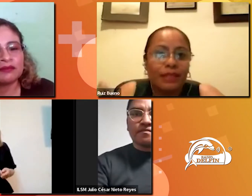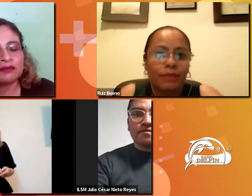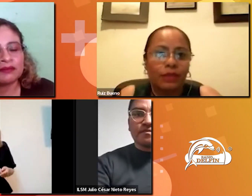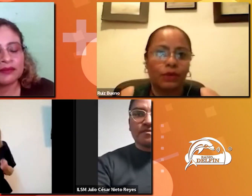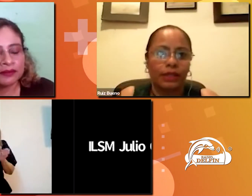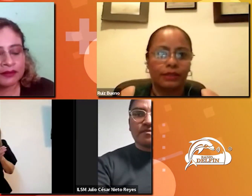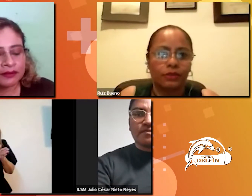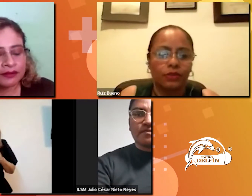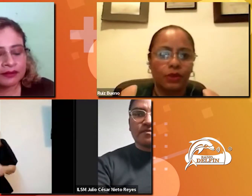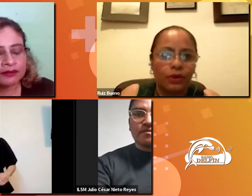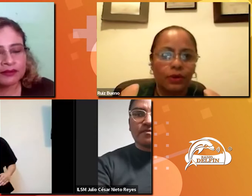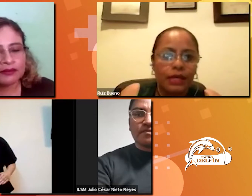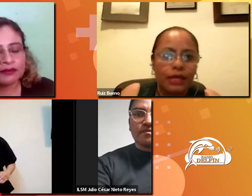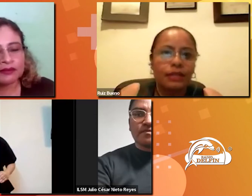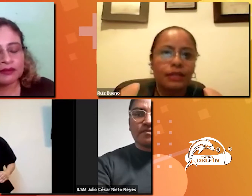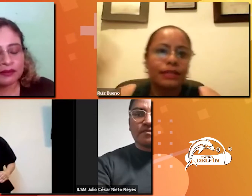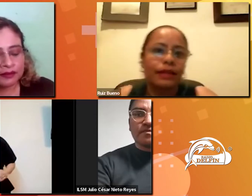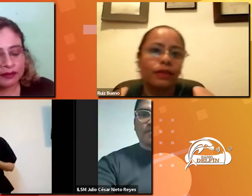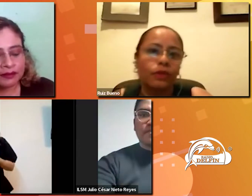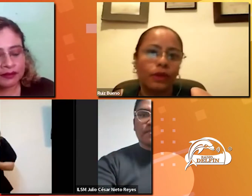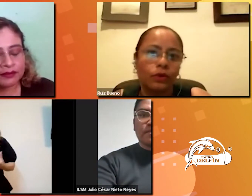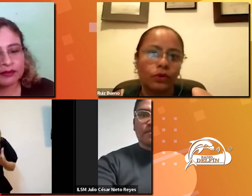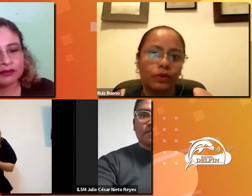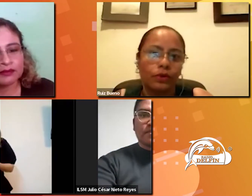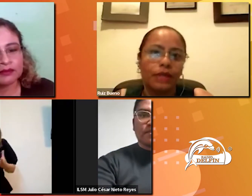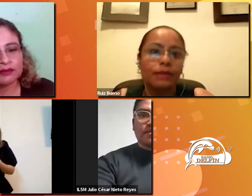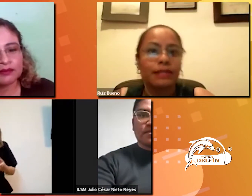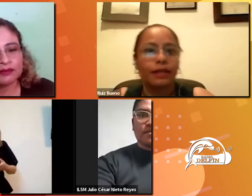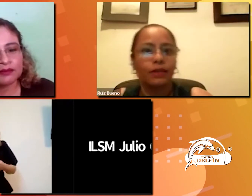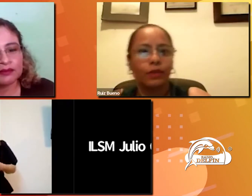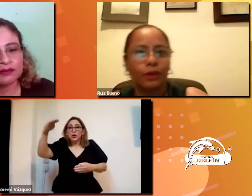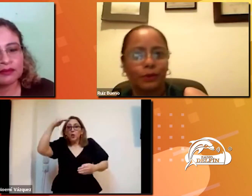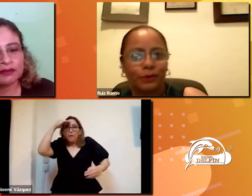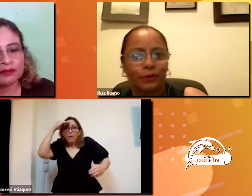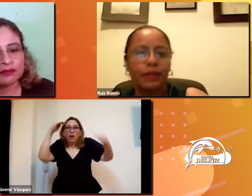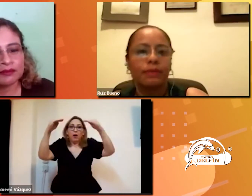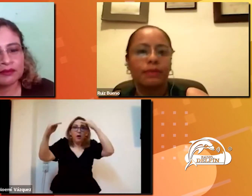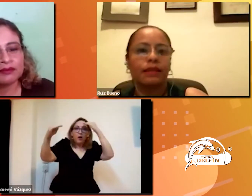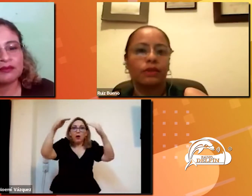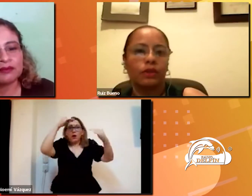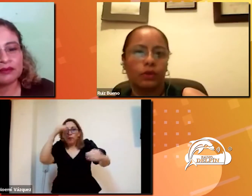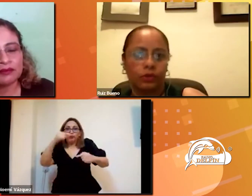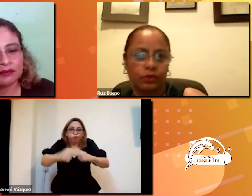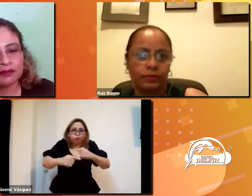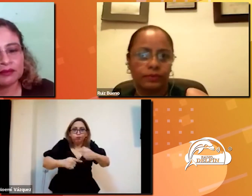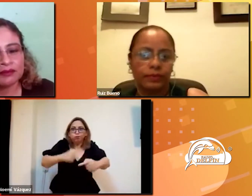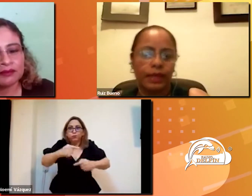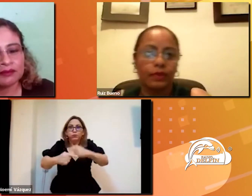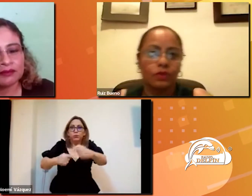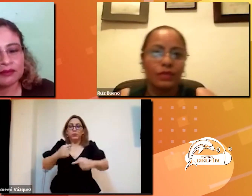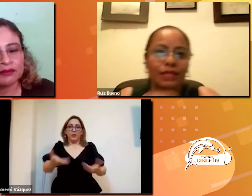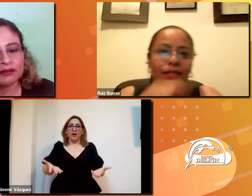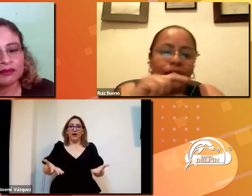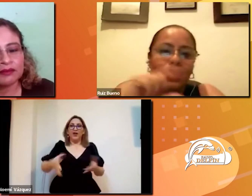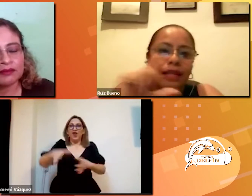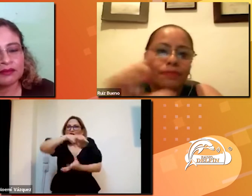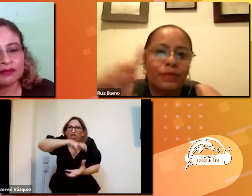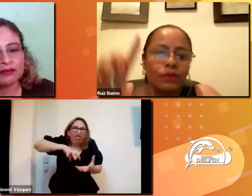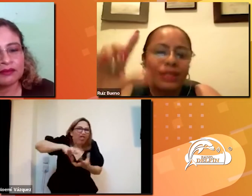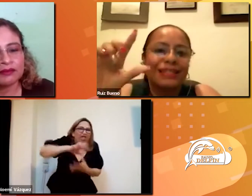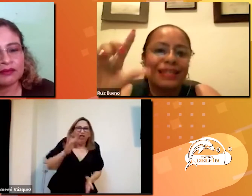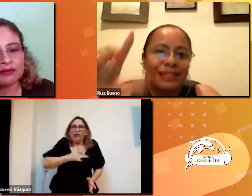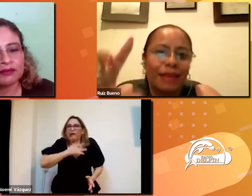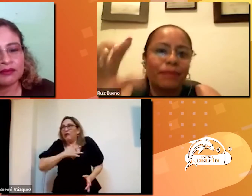un pensamiento catastrófico ya va seguido de otro, y va seguido de otro, y va seguido de otro. Entonces,